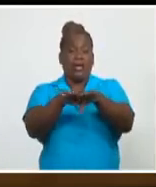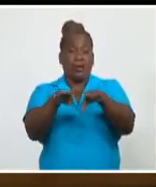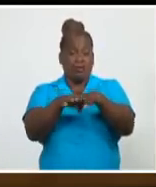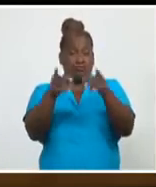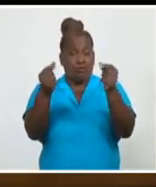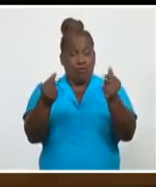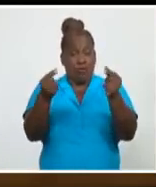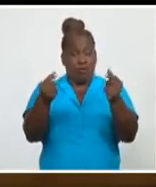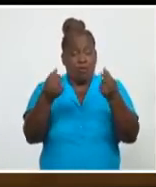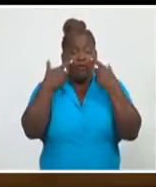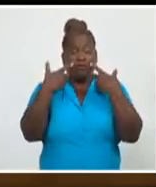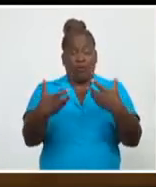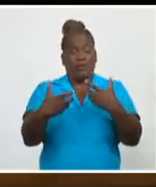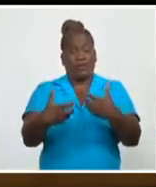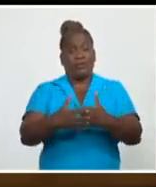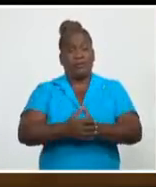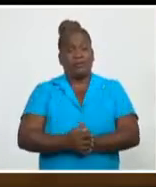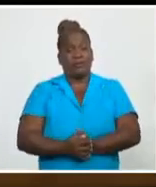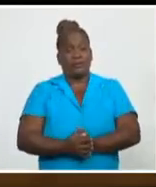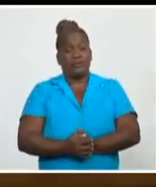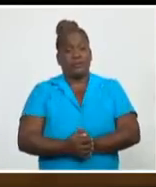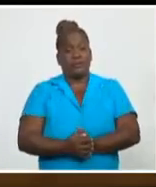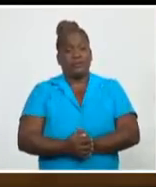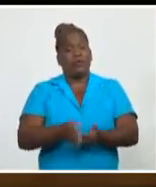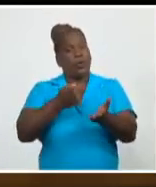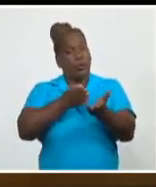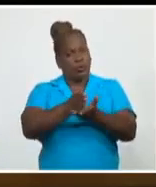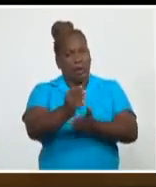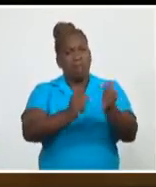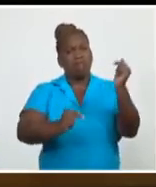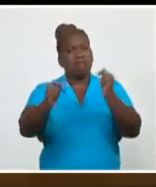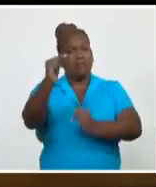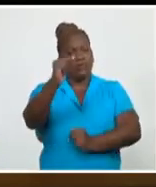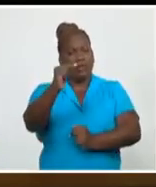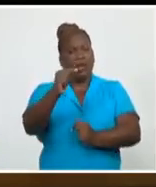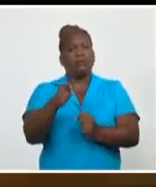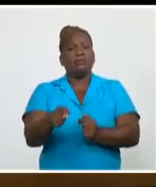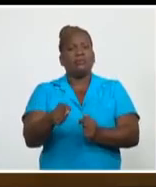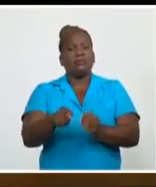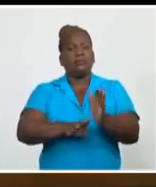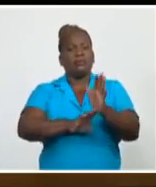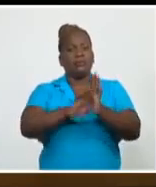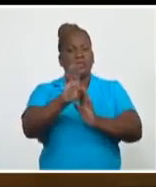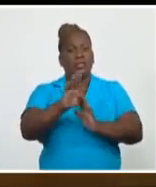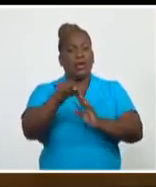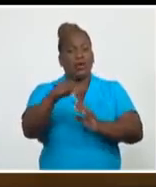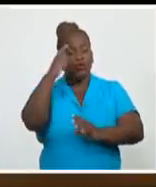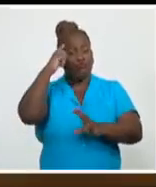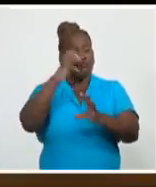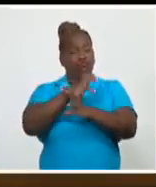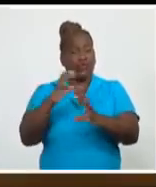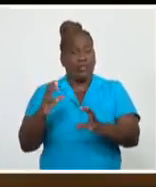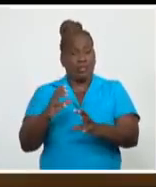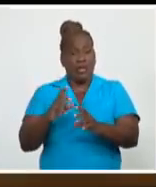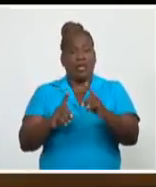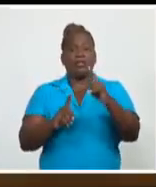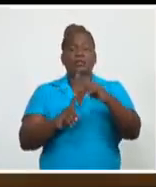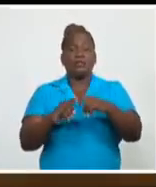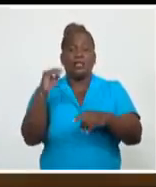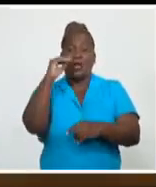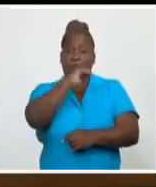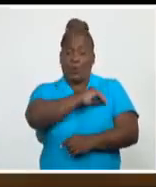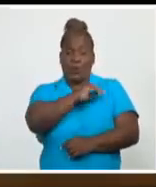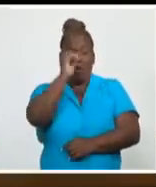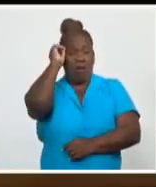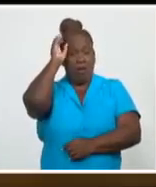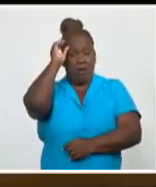macroeconómicos fundamentales. Seguir priorizando el desarrollo y la aplicación de la ciencia, la tecnología y la